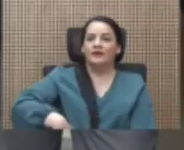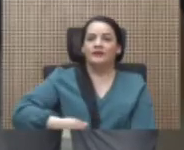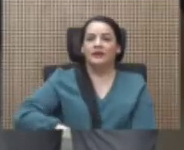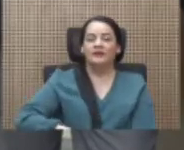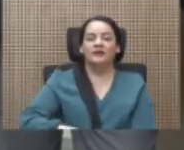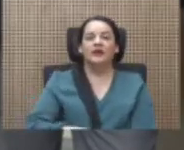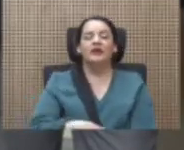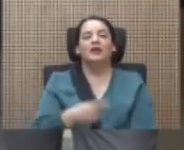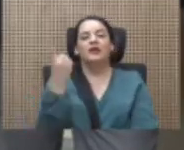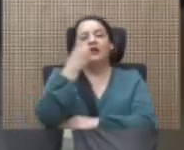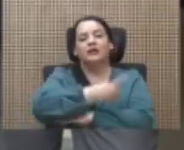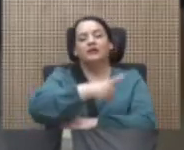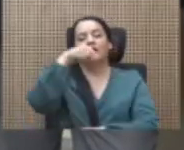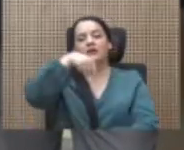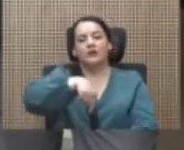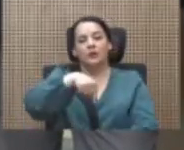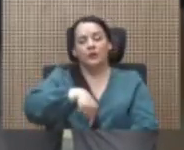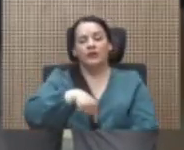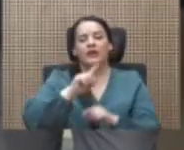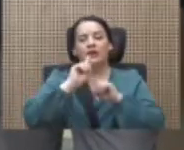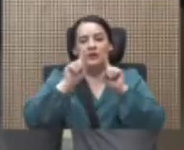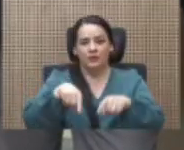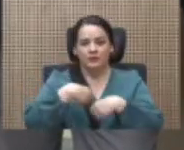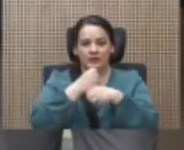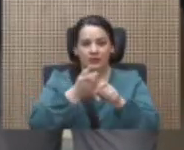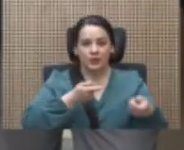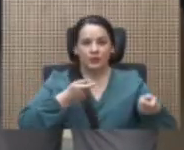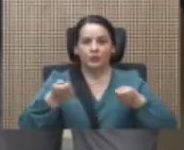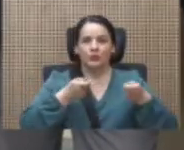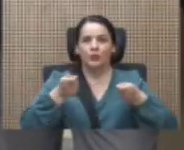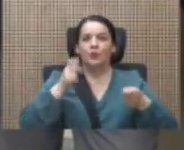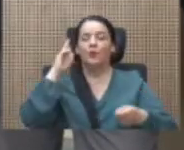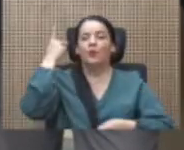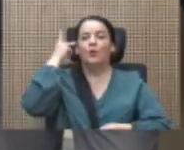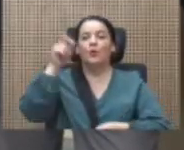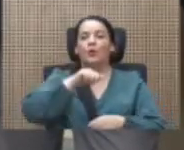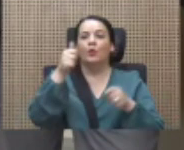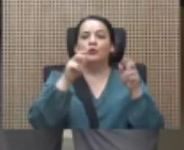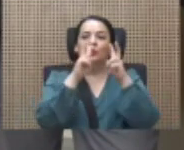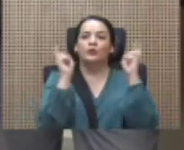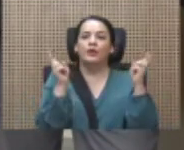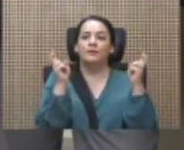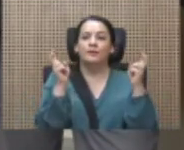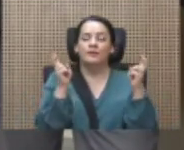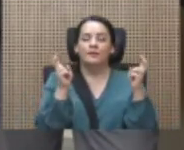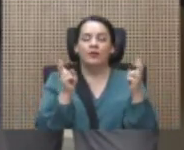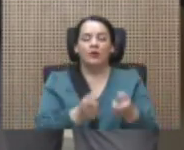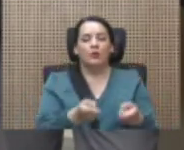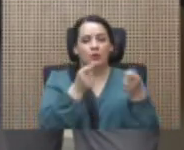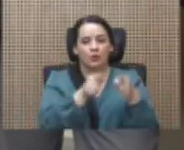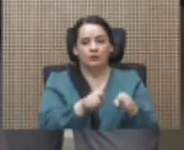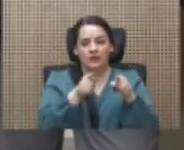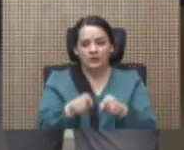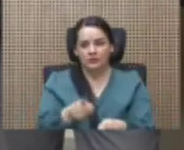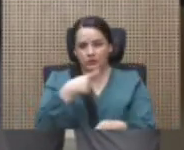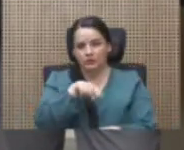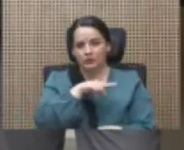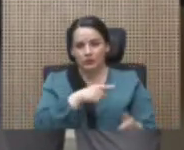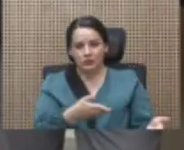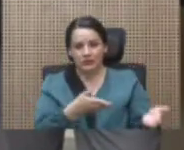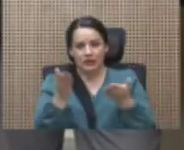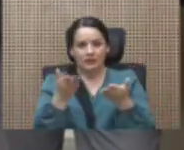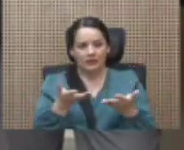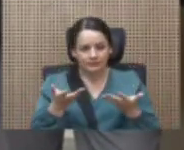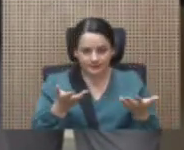el día de hoy y vamos a hacer un control político de otro tema sin embargo los hechos nos llevan tal vez